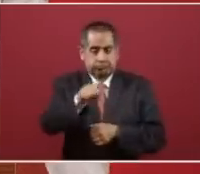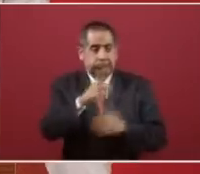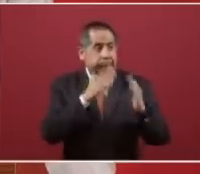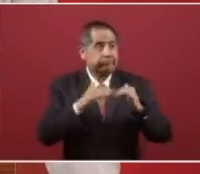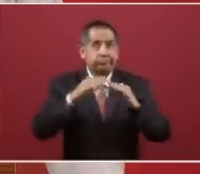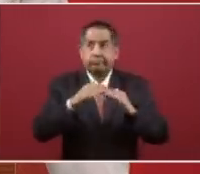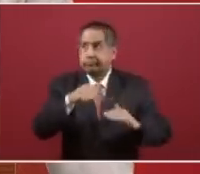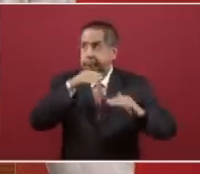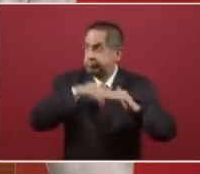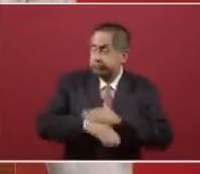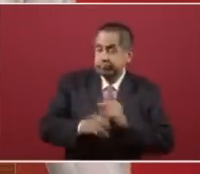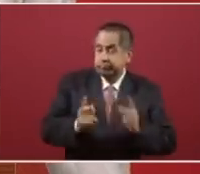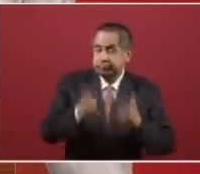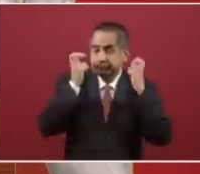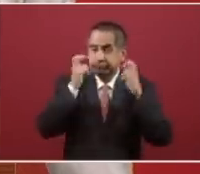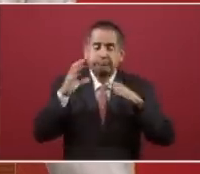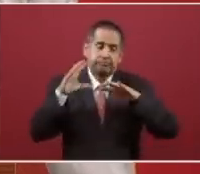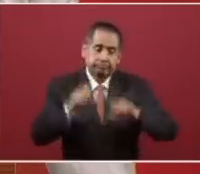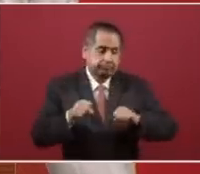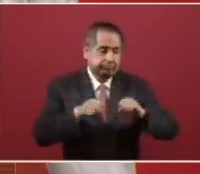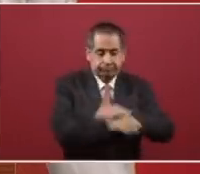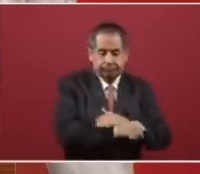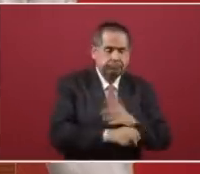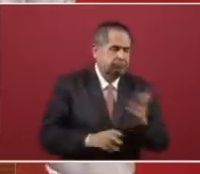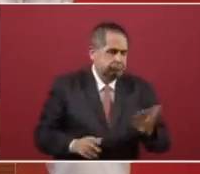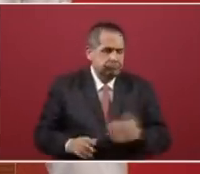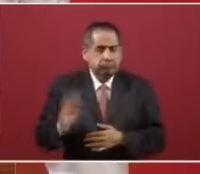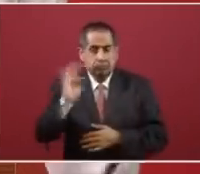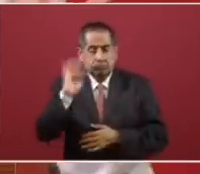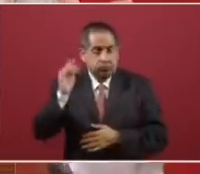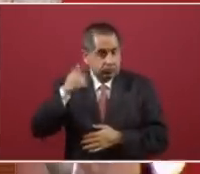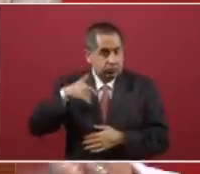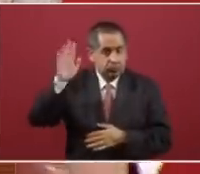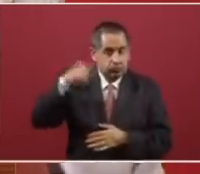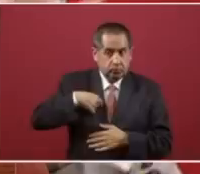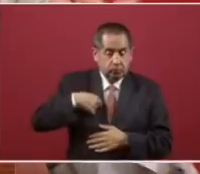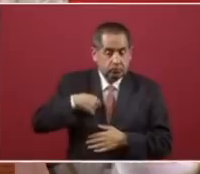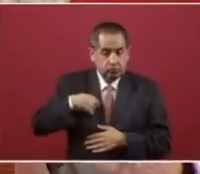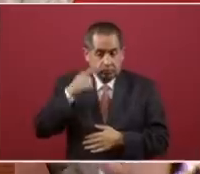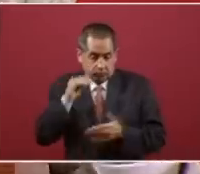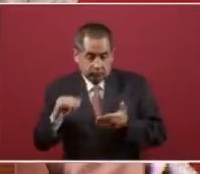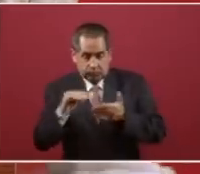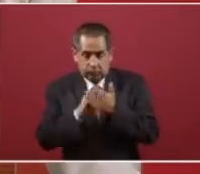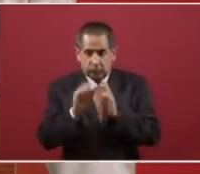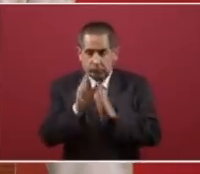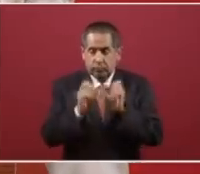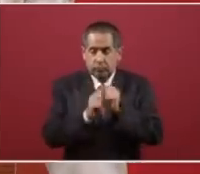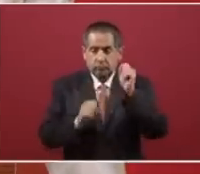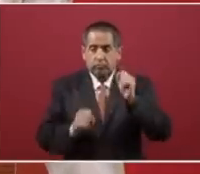casa-habitación si a mí me preguntan si yo lo hubiera llevado a la nivel constitucional el robo a casa-habitación